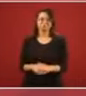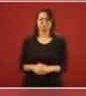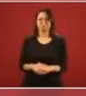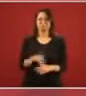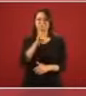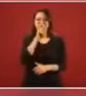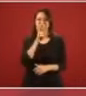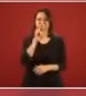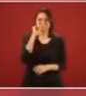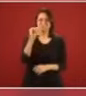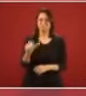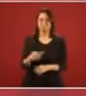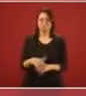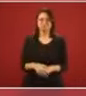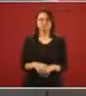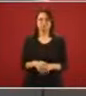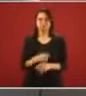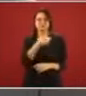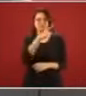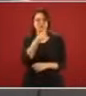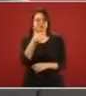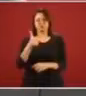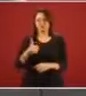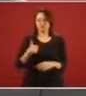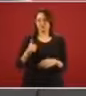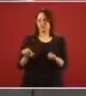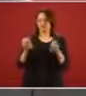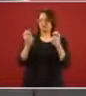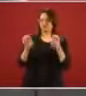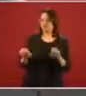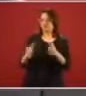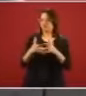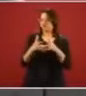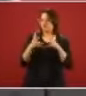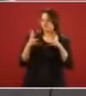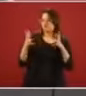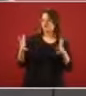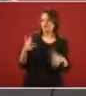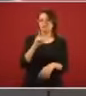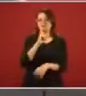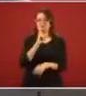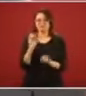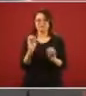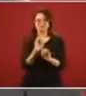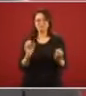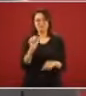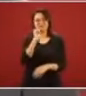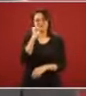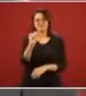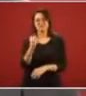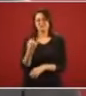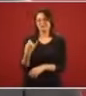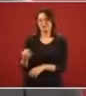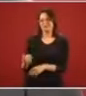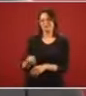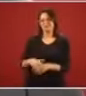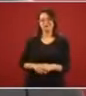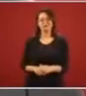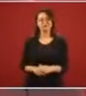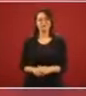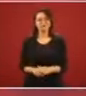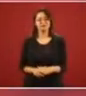el lujo ni es de las dimensiones del avión presidencial.